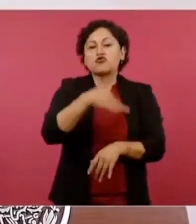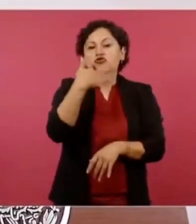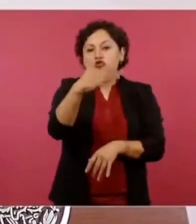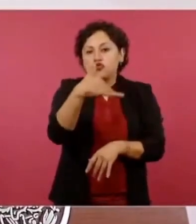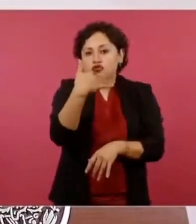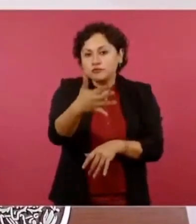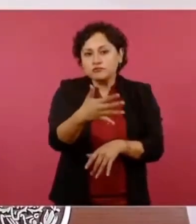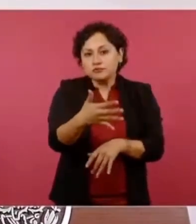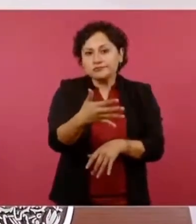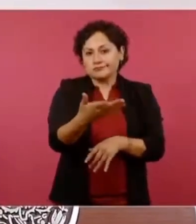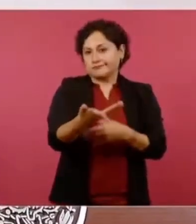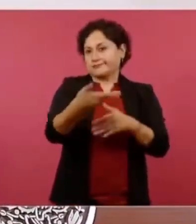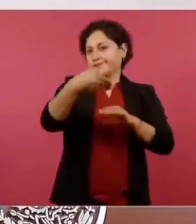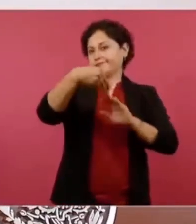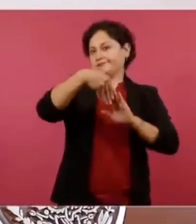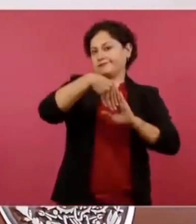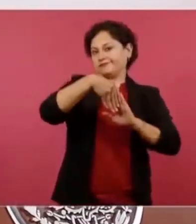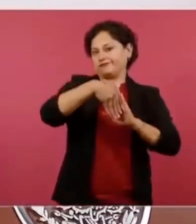al grado